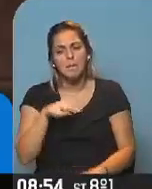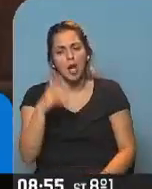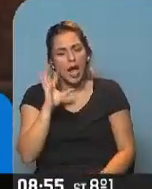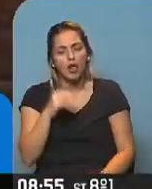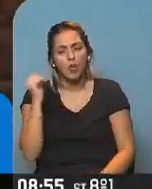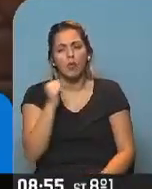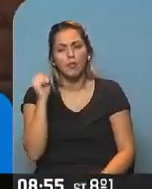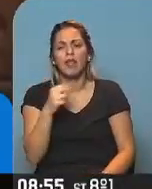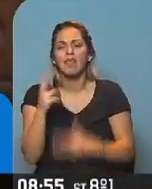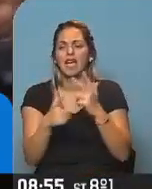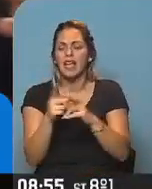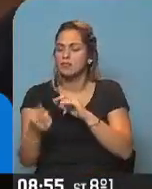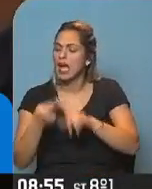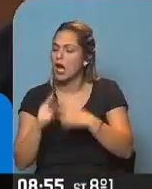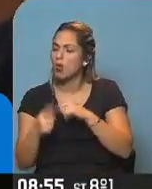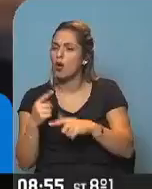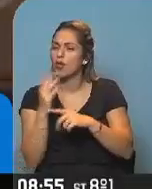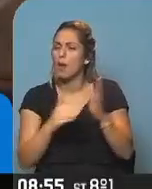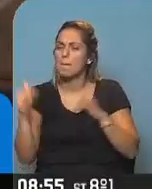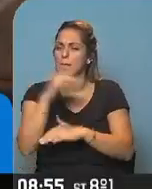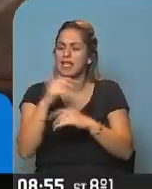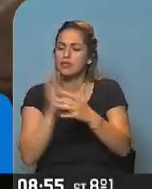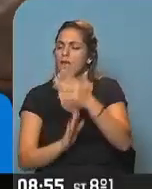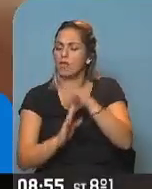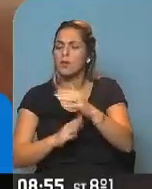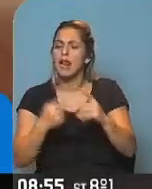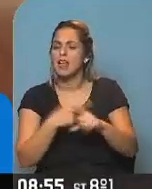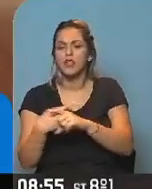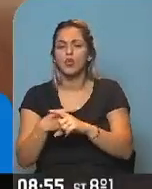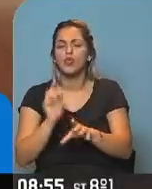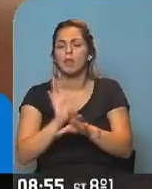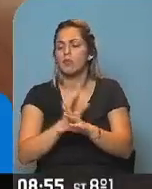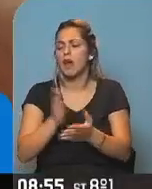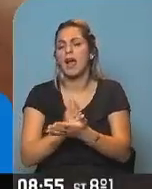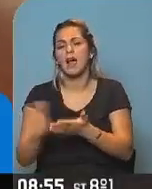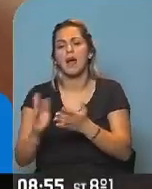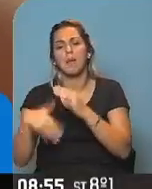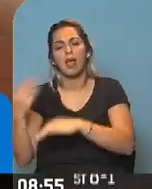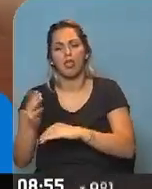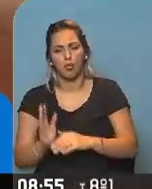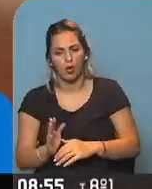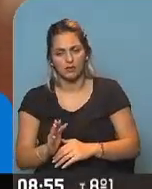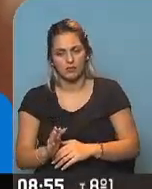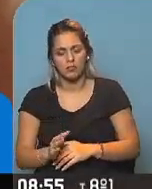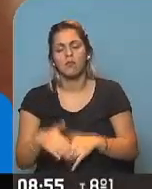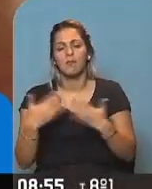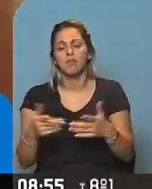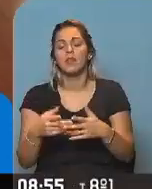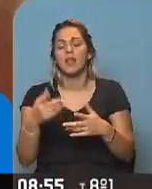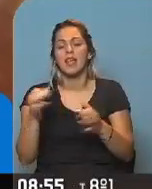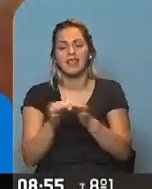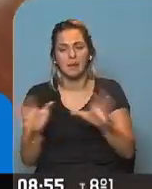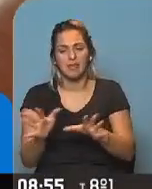que fue el acuerdo sobre lo fundamental y las discusiones las dejamos para después dijeron se mosquee al proceso de la independencia